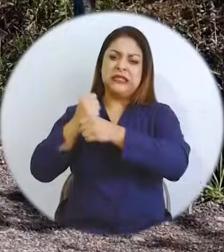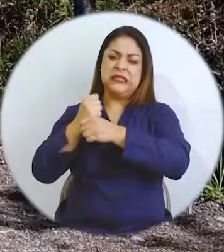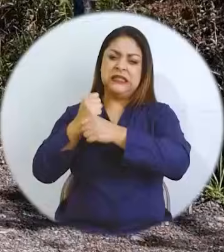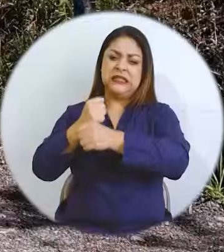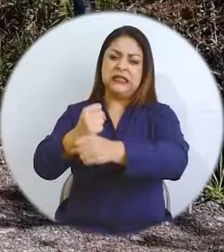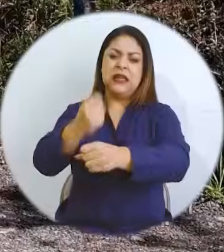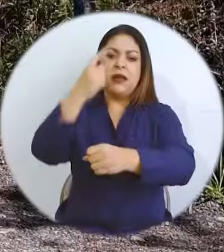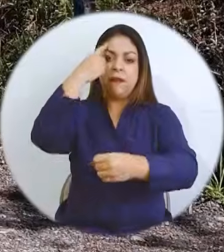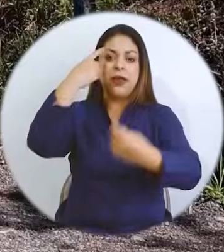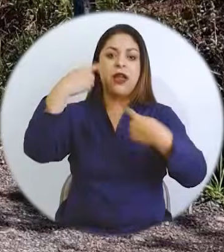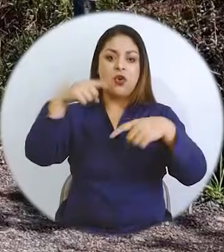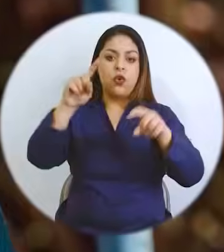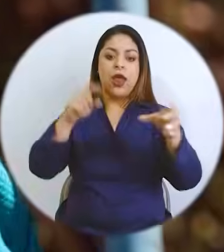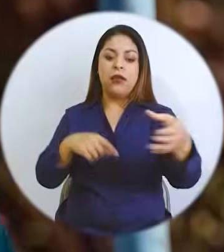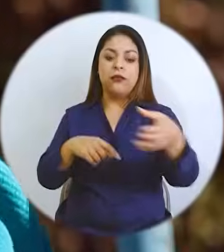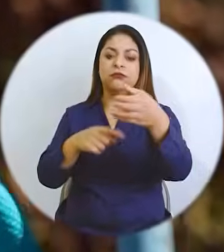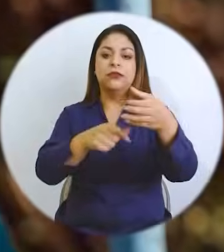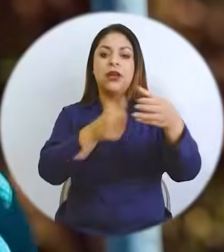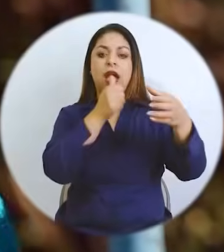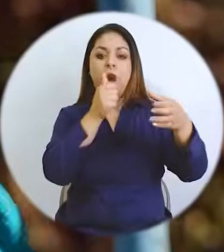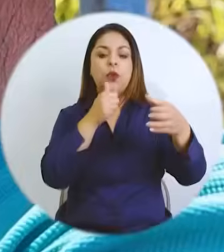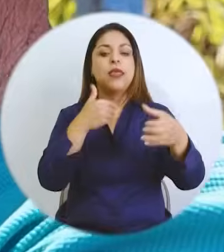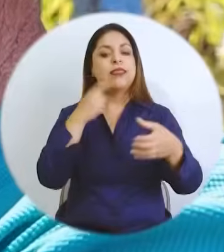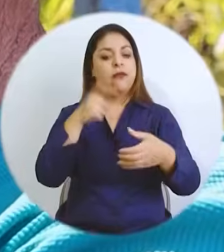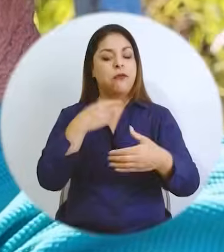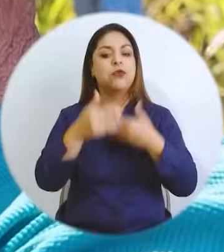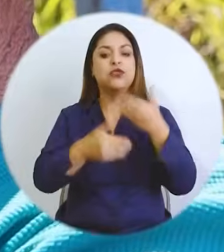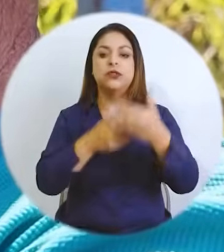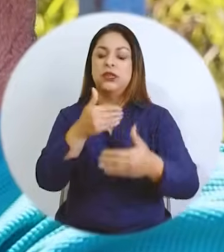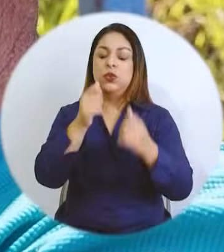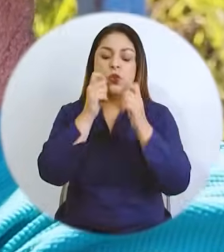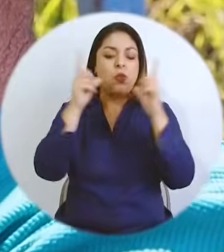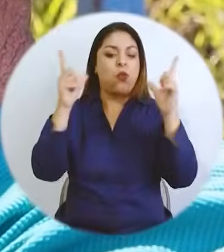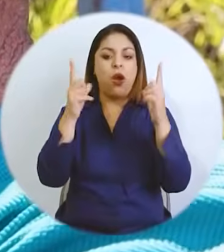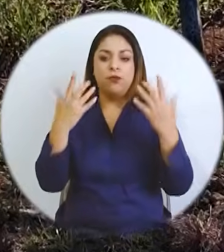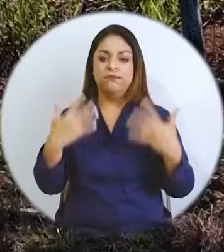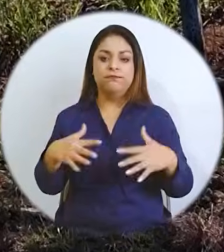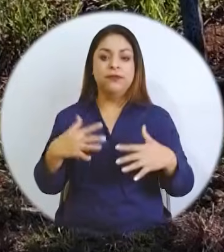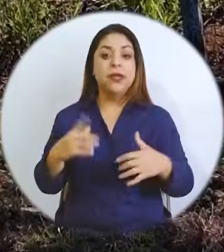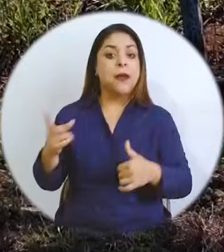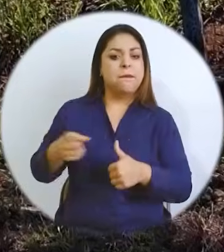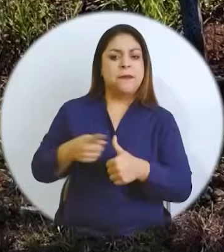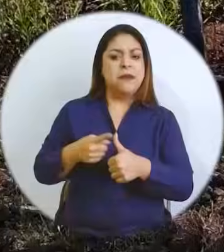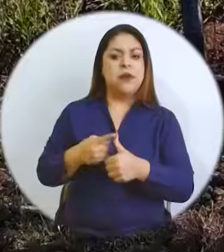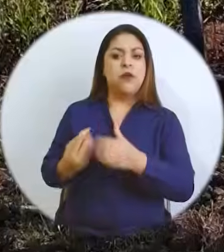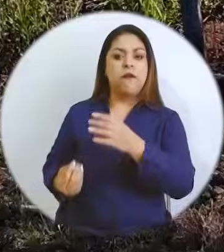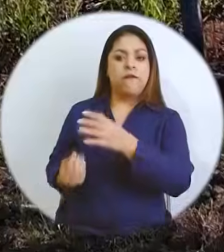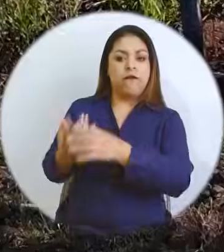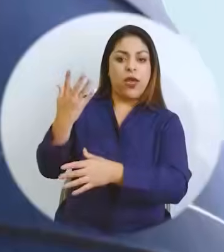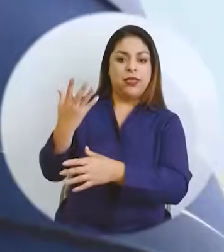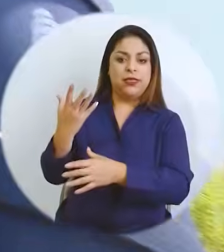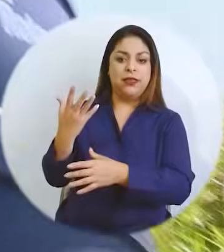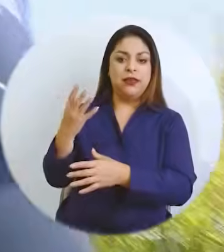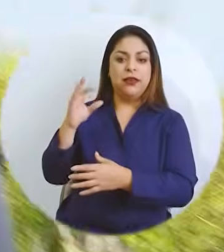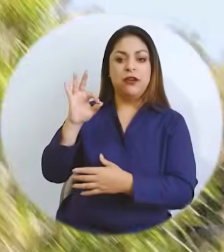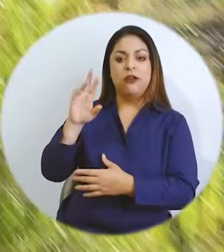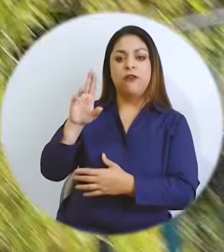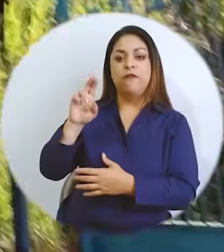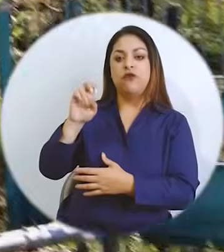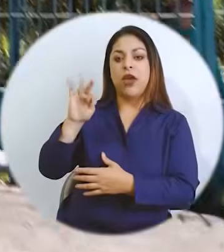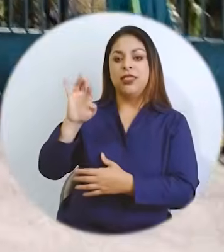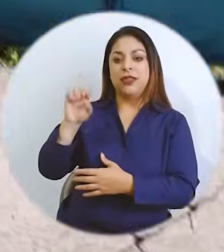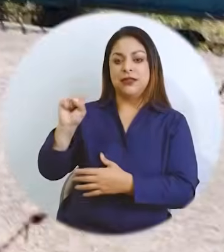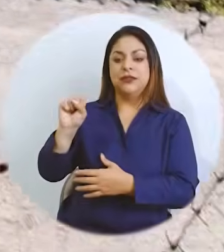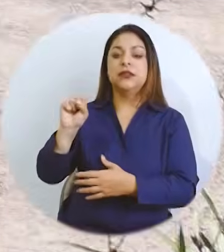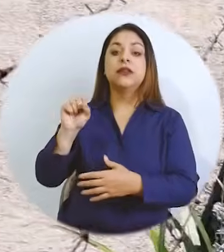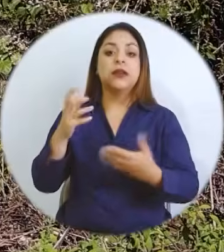vaso de agua hay una cantidad de procesos increíbles. Partamos desde las fuentes. Primero, un elemento importantísimo es las fuentes. Y ahí tenemos que tener presente que para